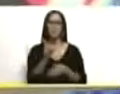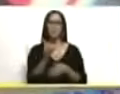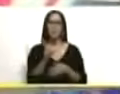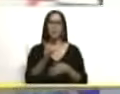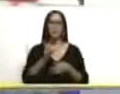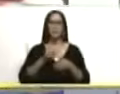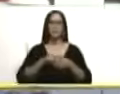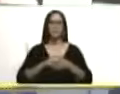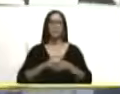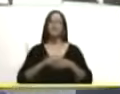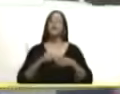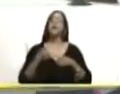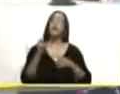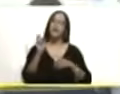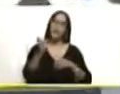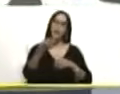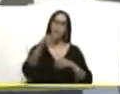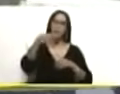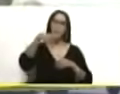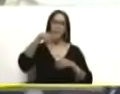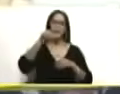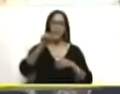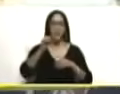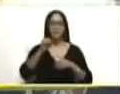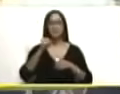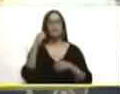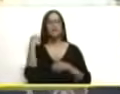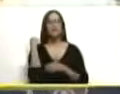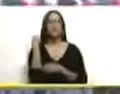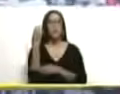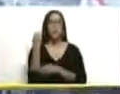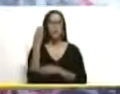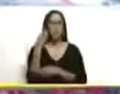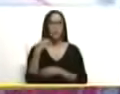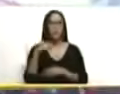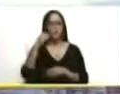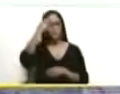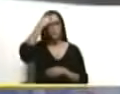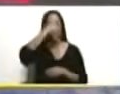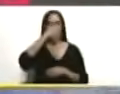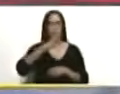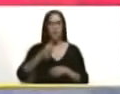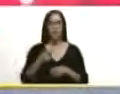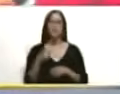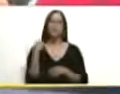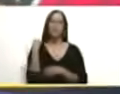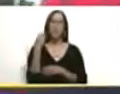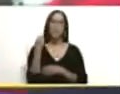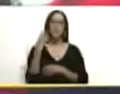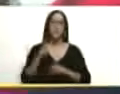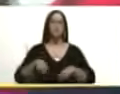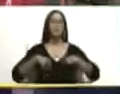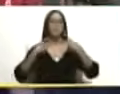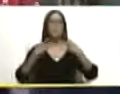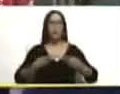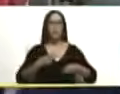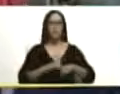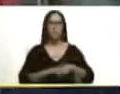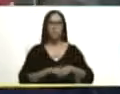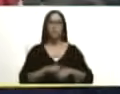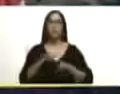Venezuela, Gran Polo Patriótico, Congreso de los Pueblos, Congreso de la Nueva Época,